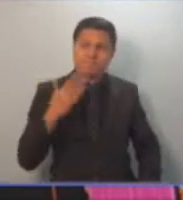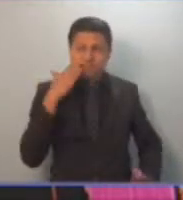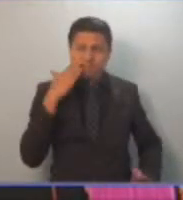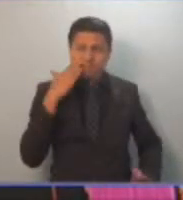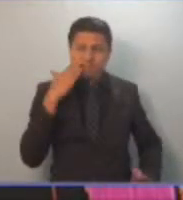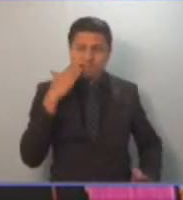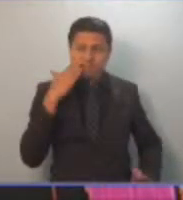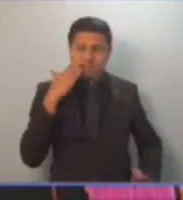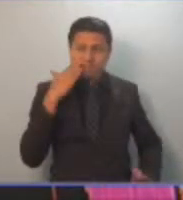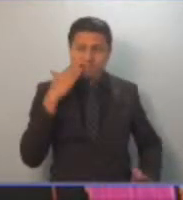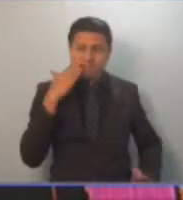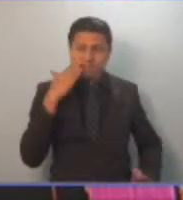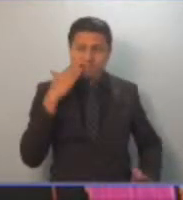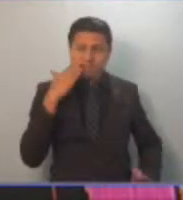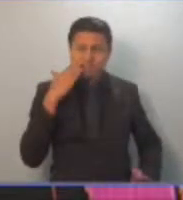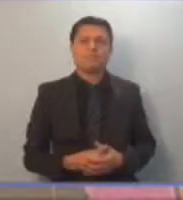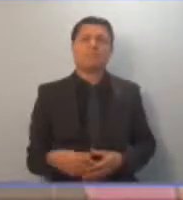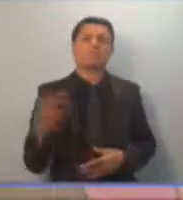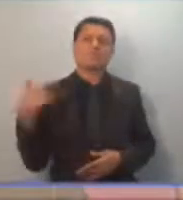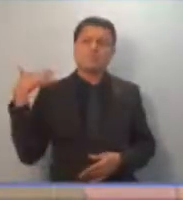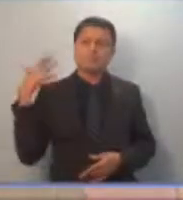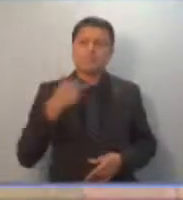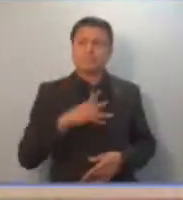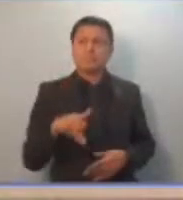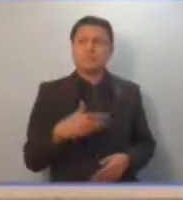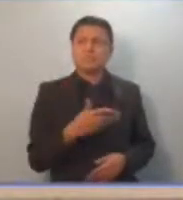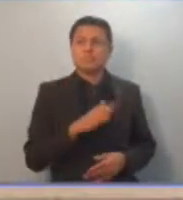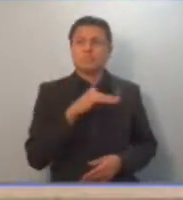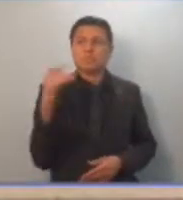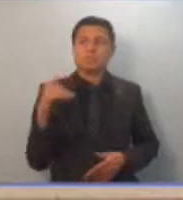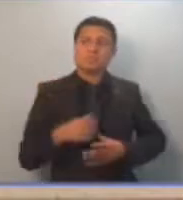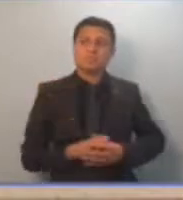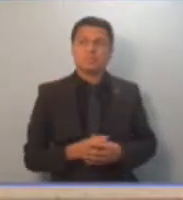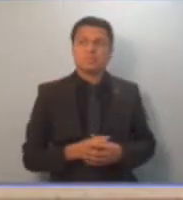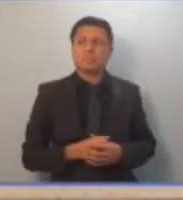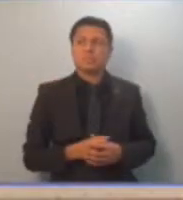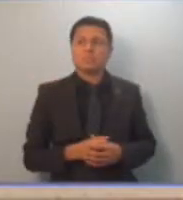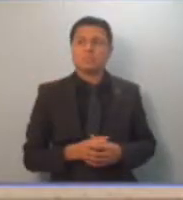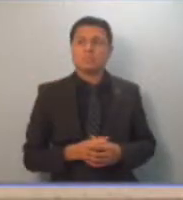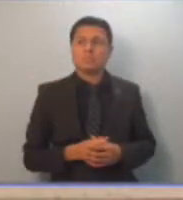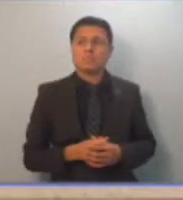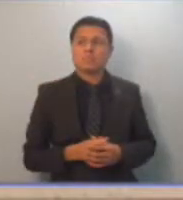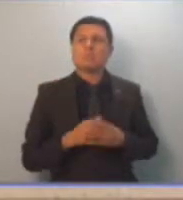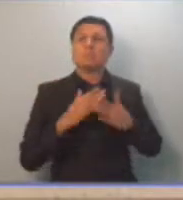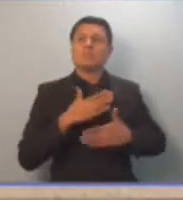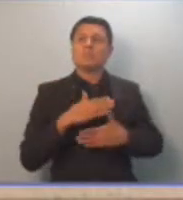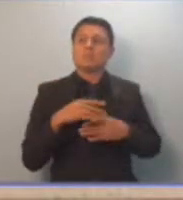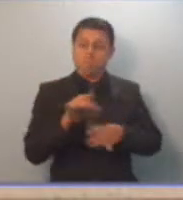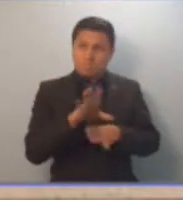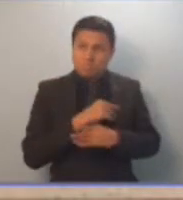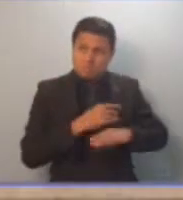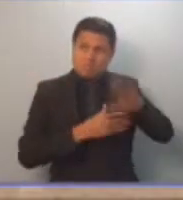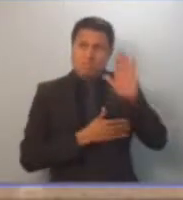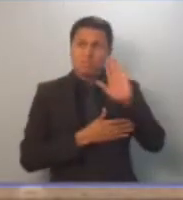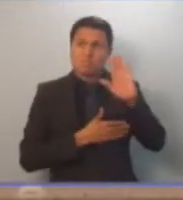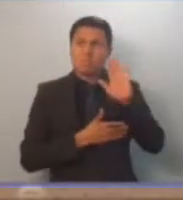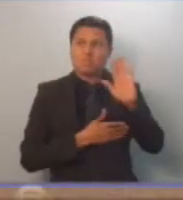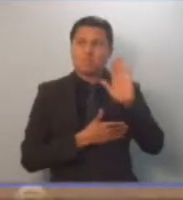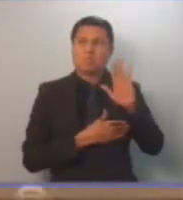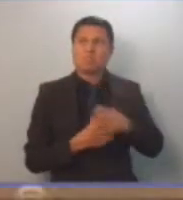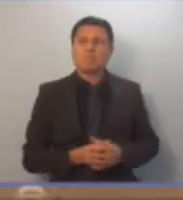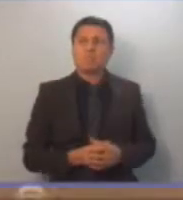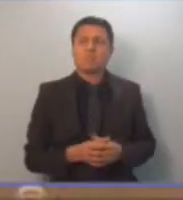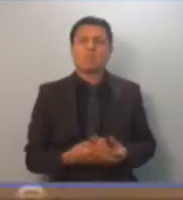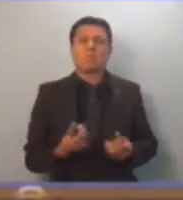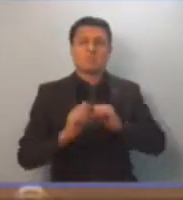diplomáticas de larga data entre nuestro país y el Vaticano, asumiendo un fuerte compromiso personal